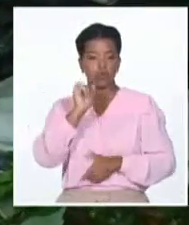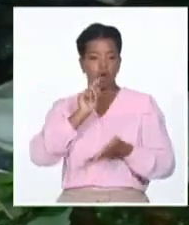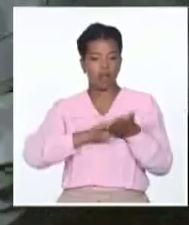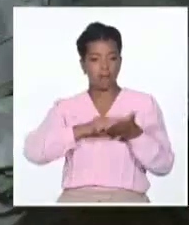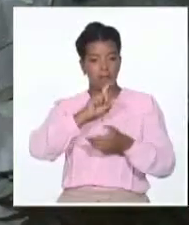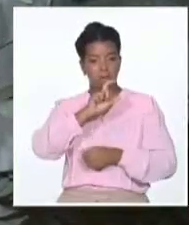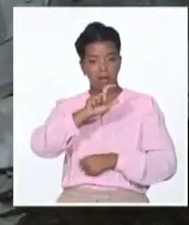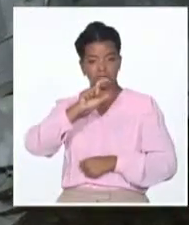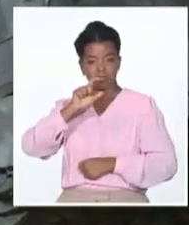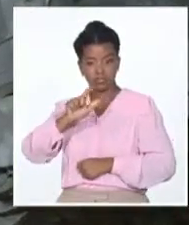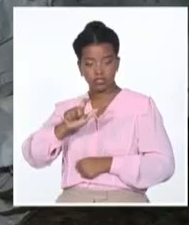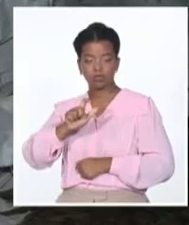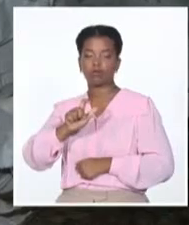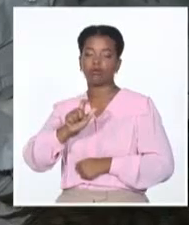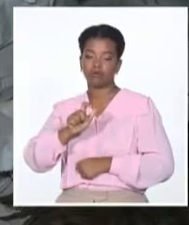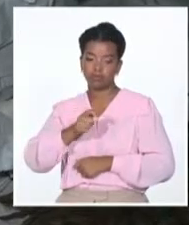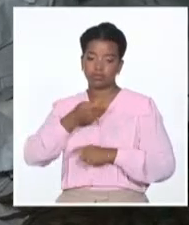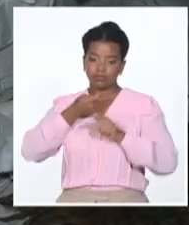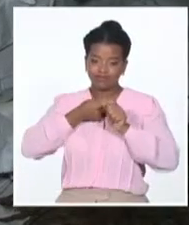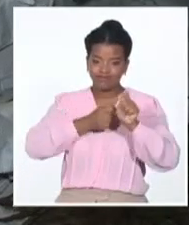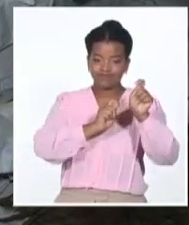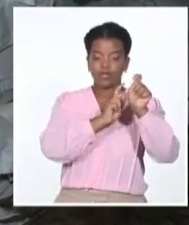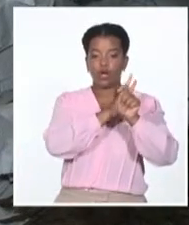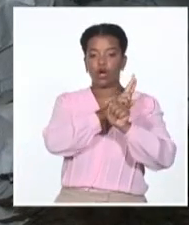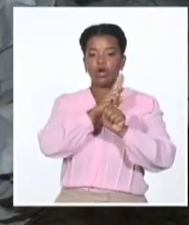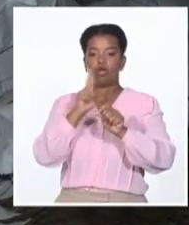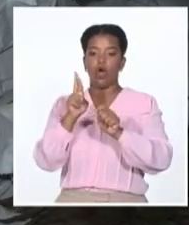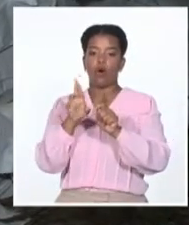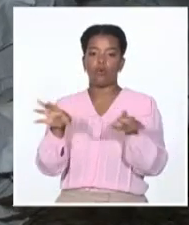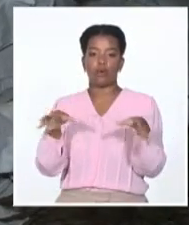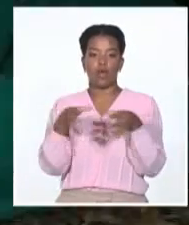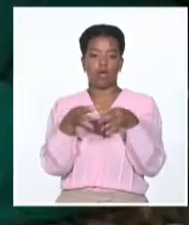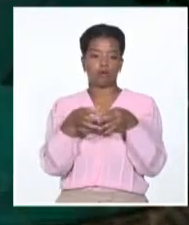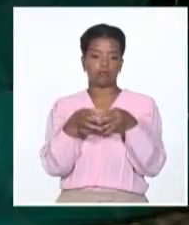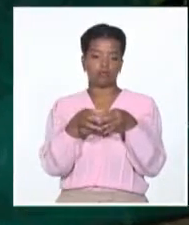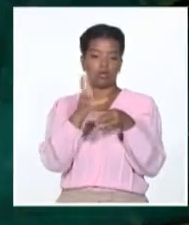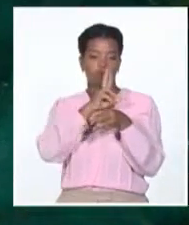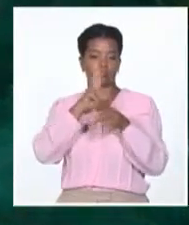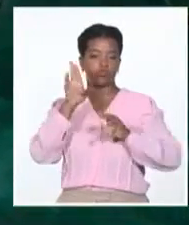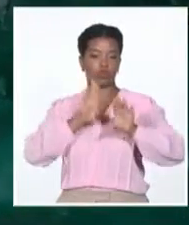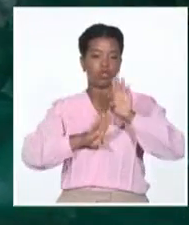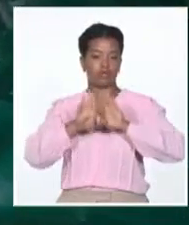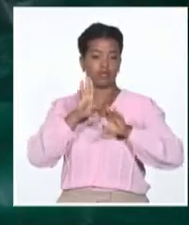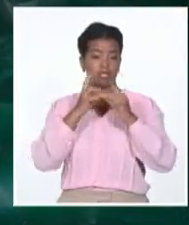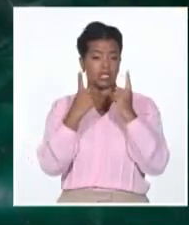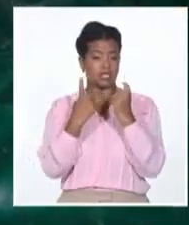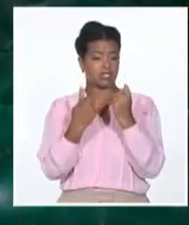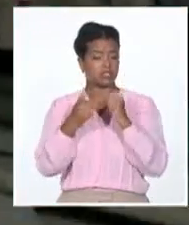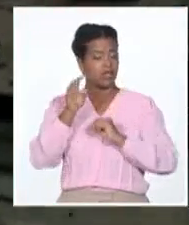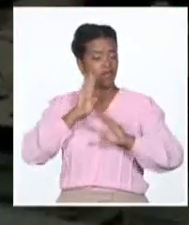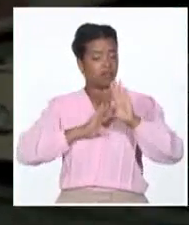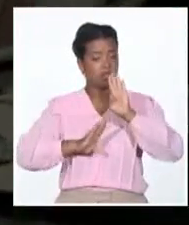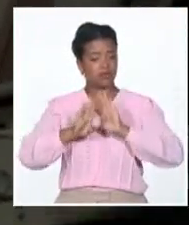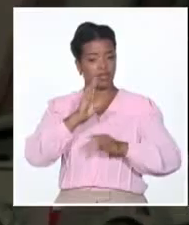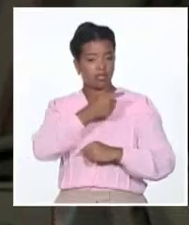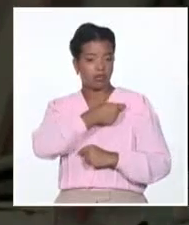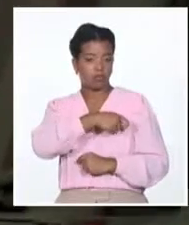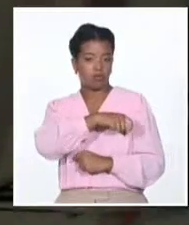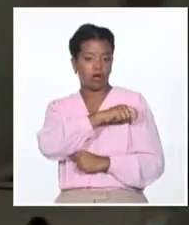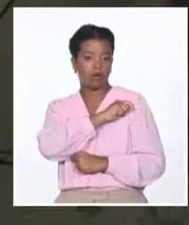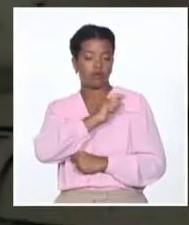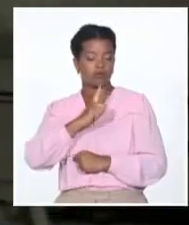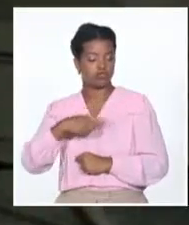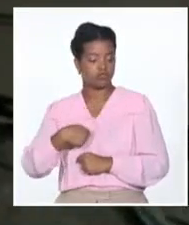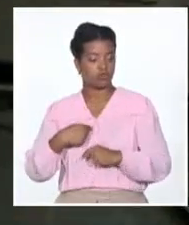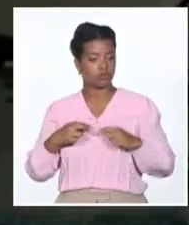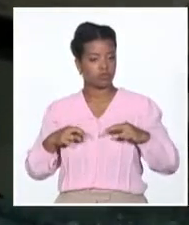en conquista irrenunciable la seguridad ciudadana. La necesidad de defenderla al precio que sea necesario nos llama